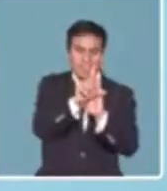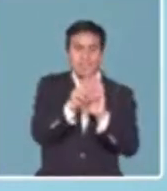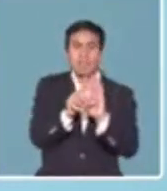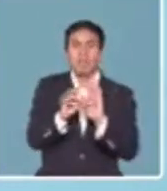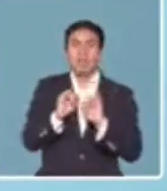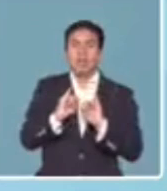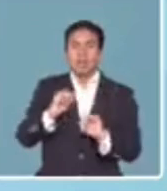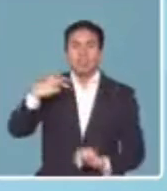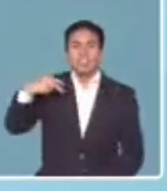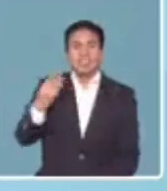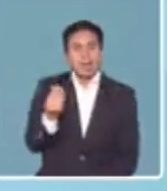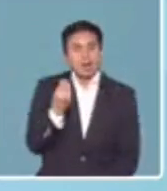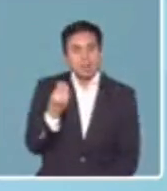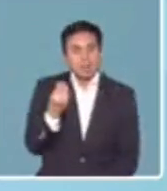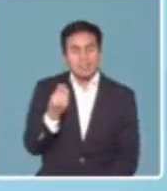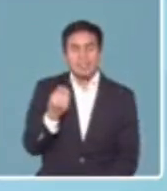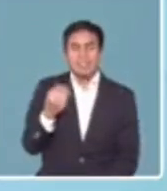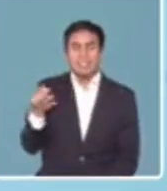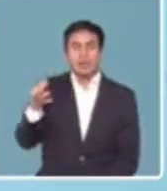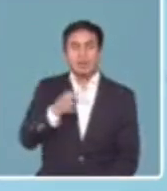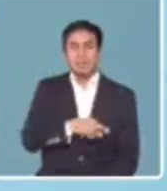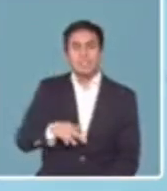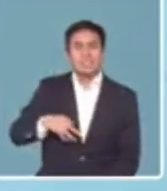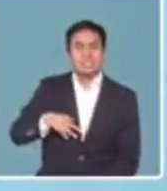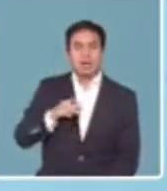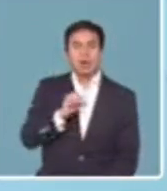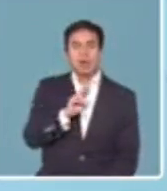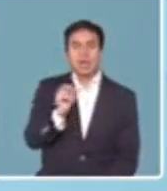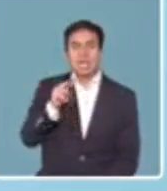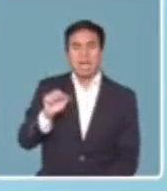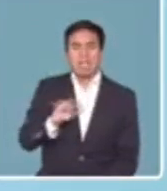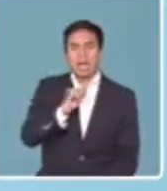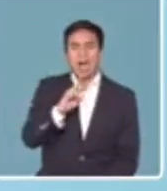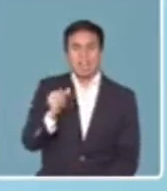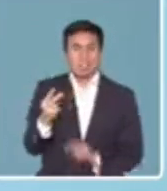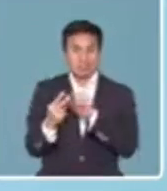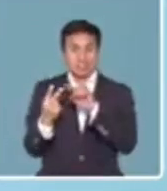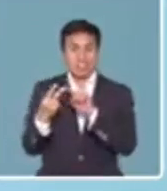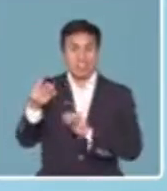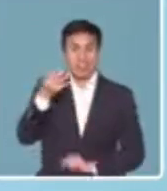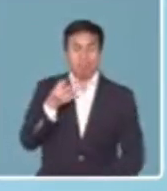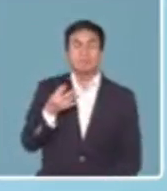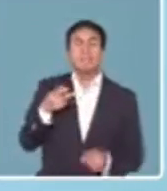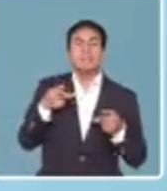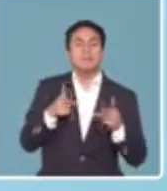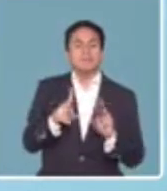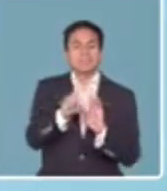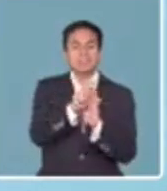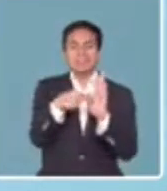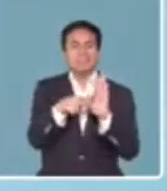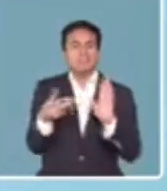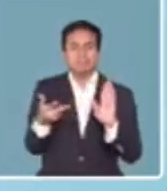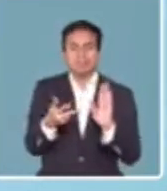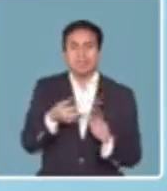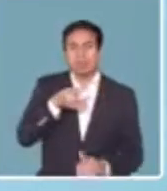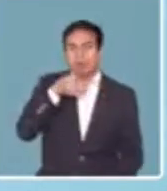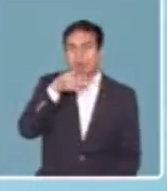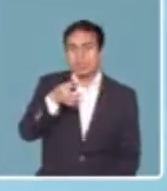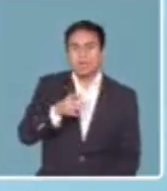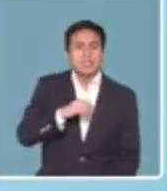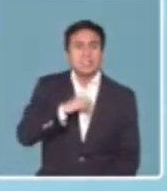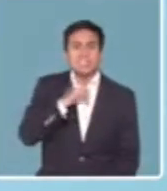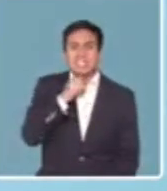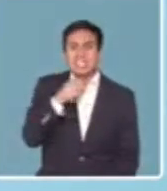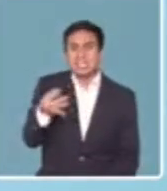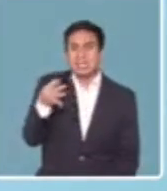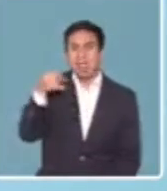noticia. Ya lo decía la ministra Orellana y la ministra Jara, lo que va a permitir esta ley, y quiero contar, no sé